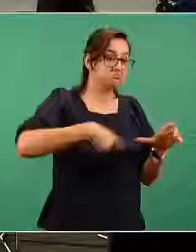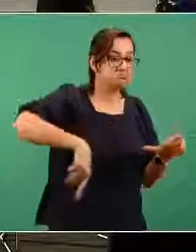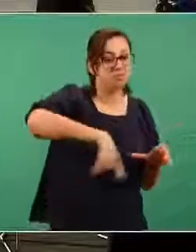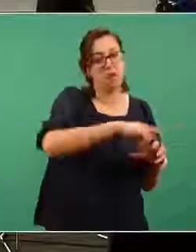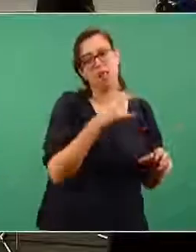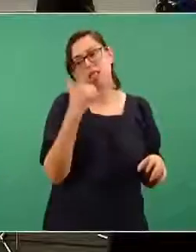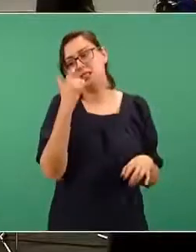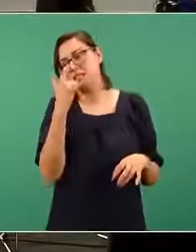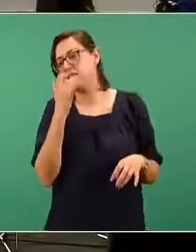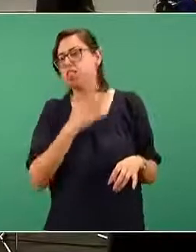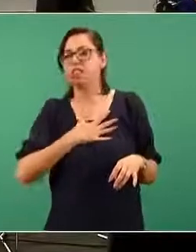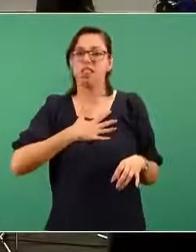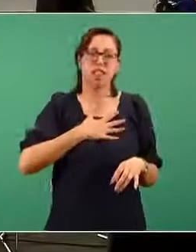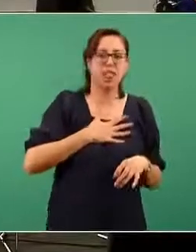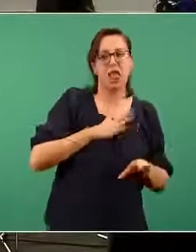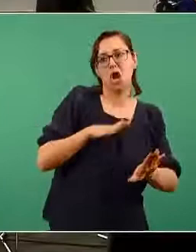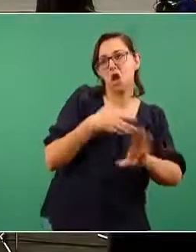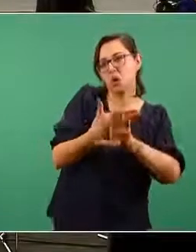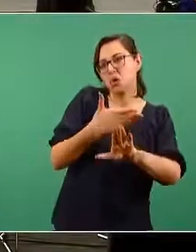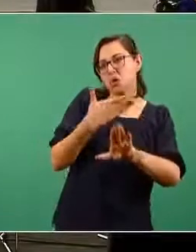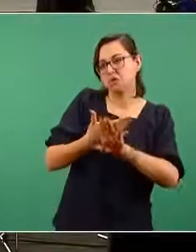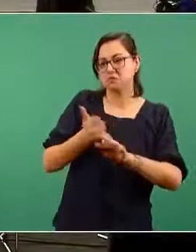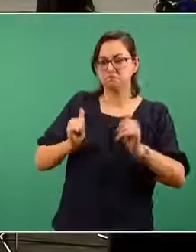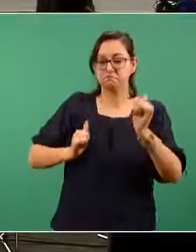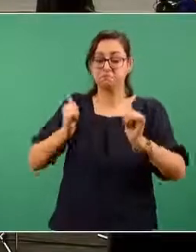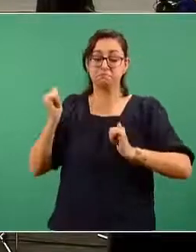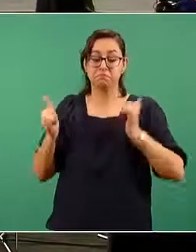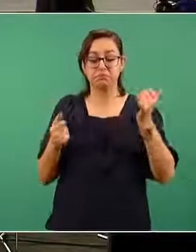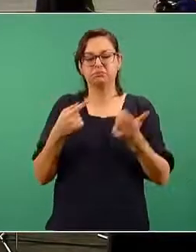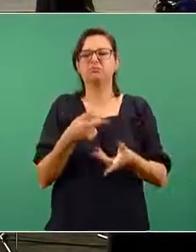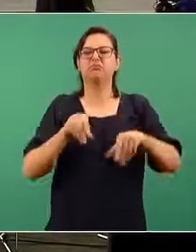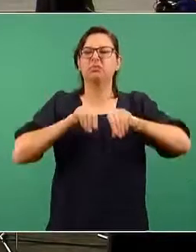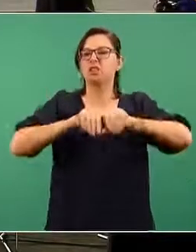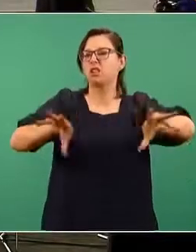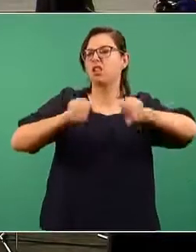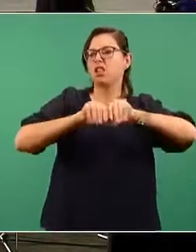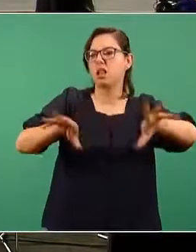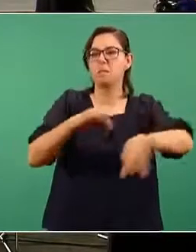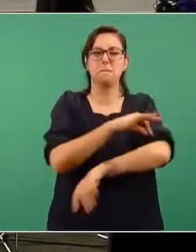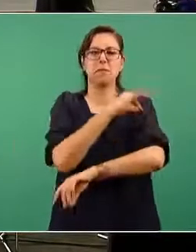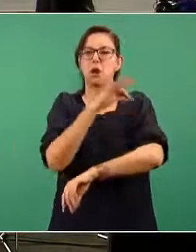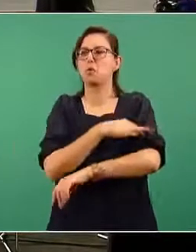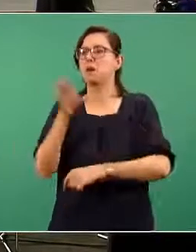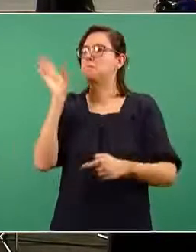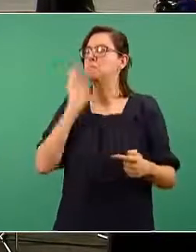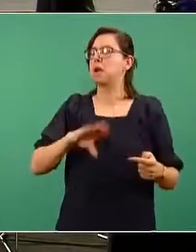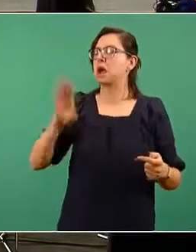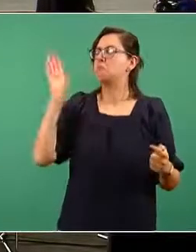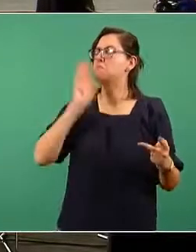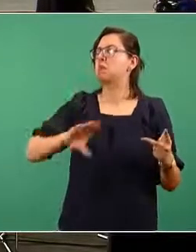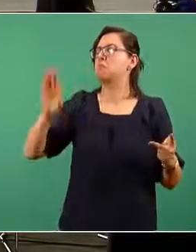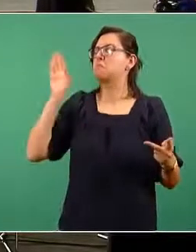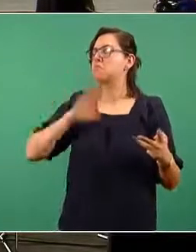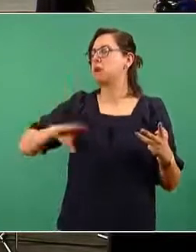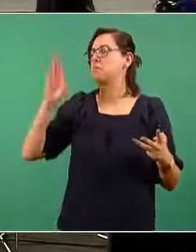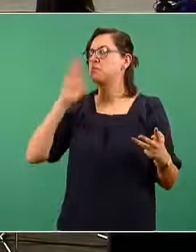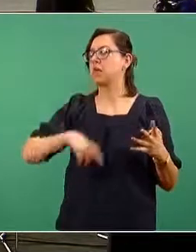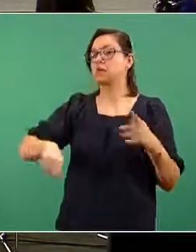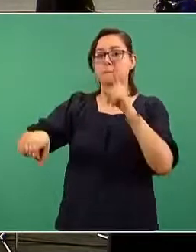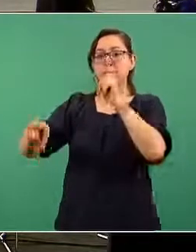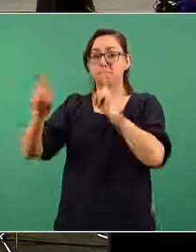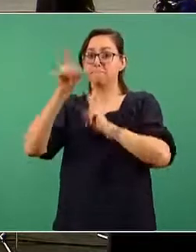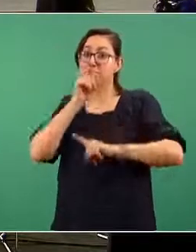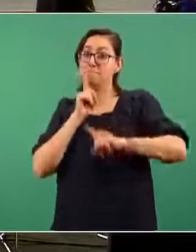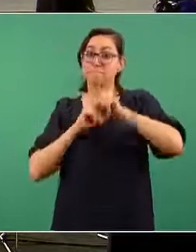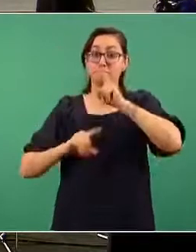por animadversión o cualquier razón, empezar a desprestigiar a las vacunas con base en